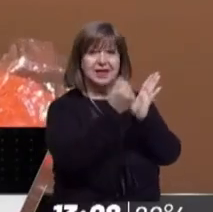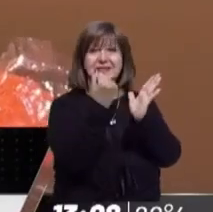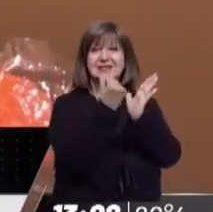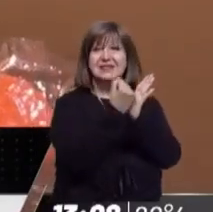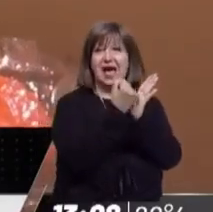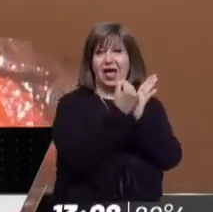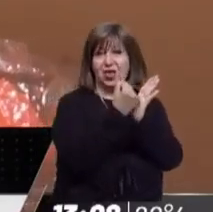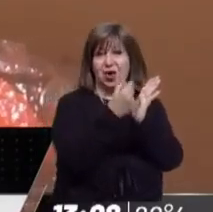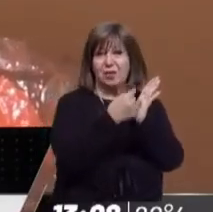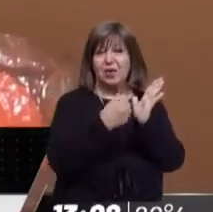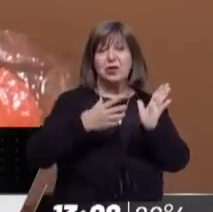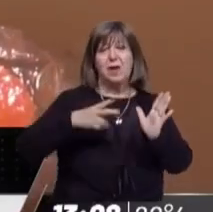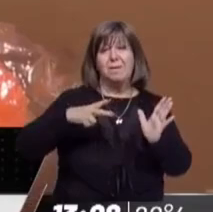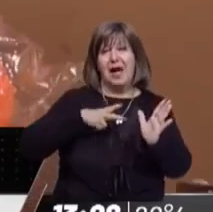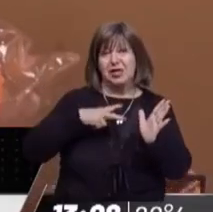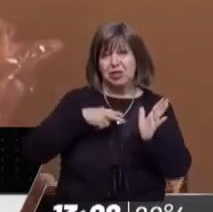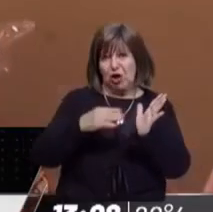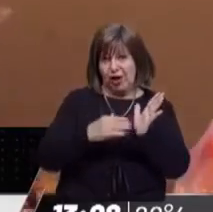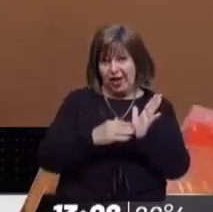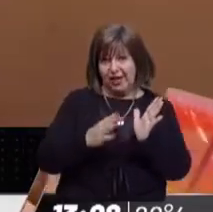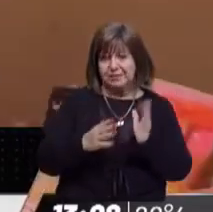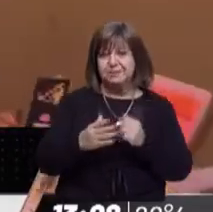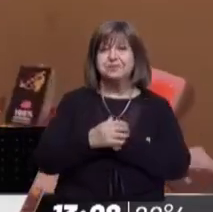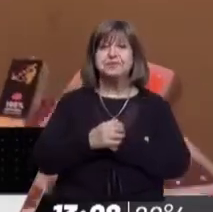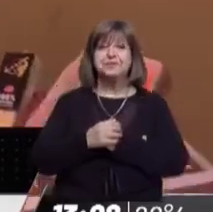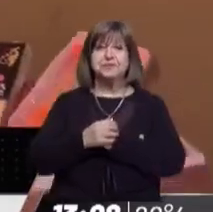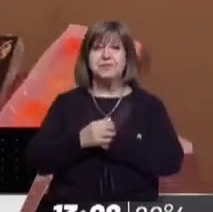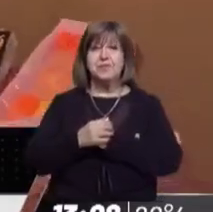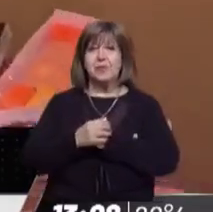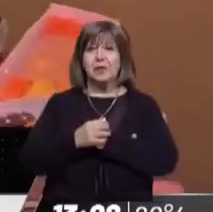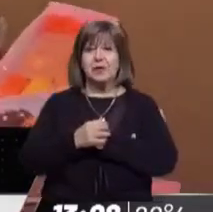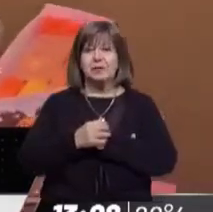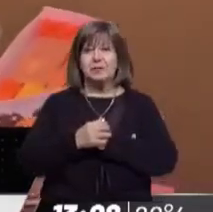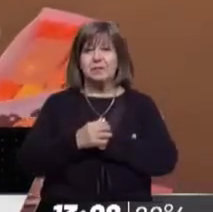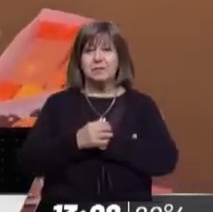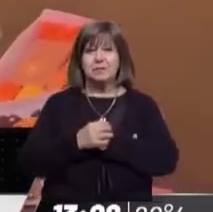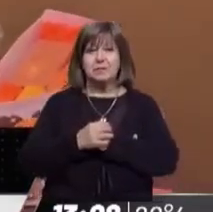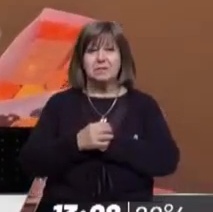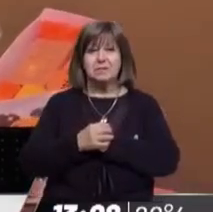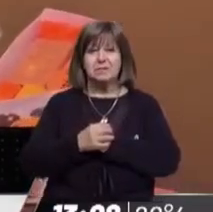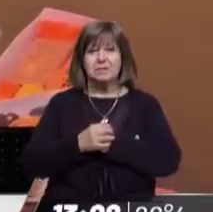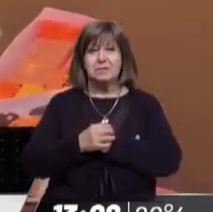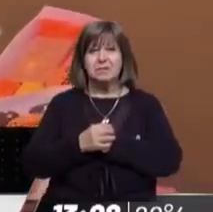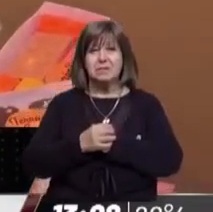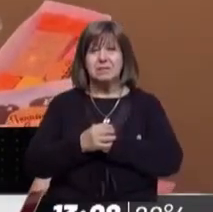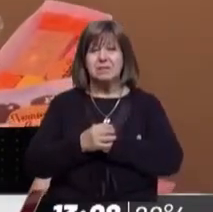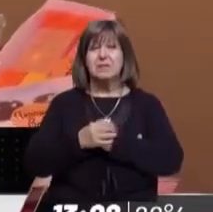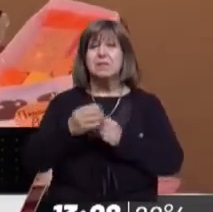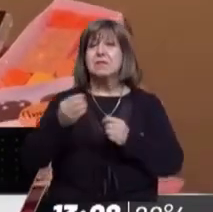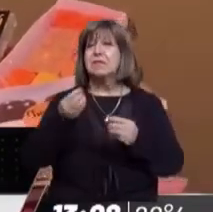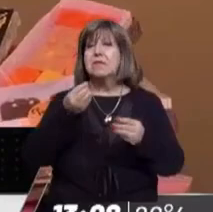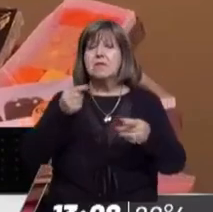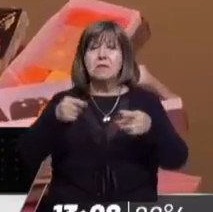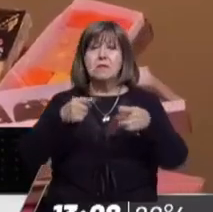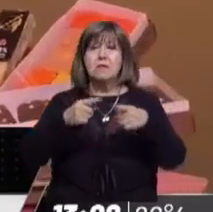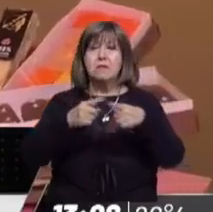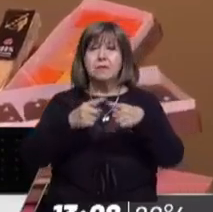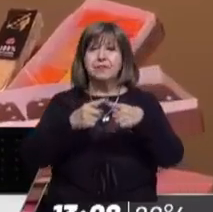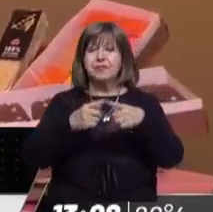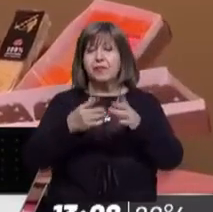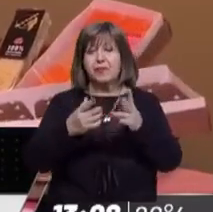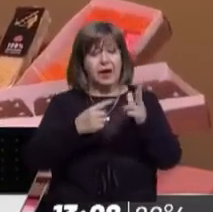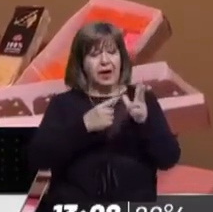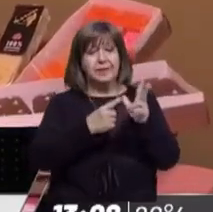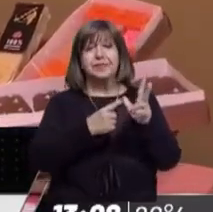su sello personal. Genial, blanco, negro y negro dulce y negro amargo, con leche. Los